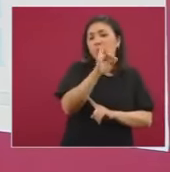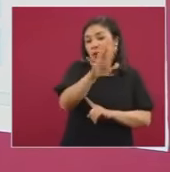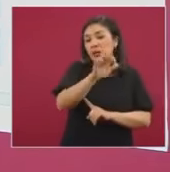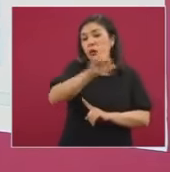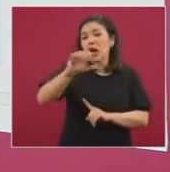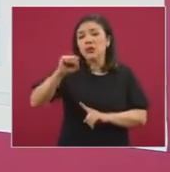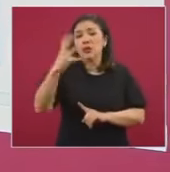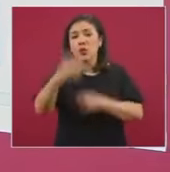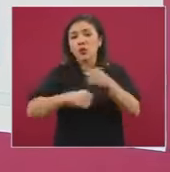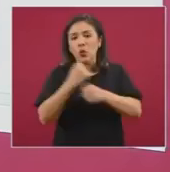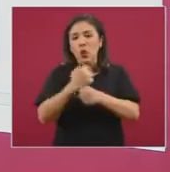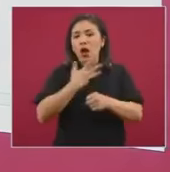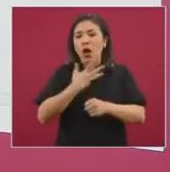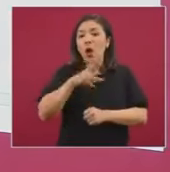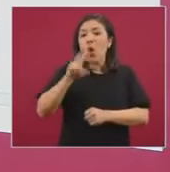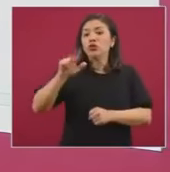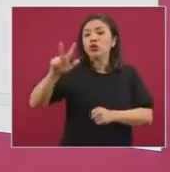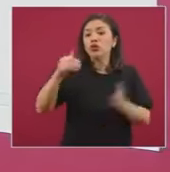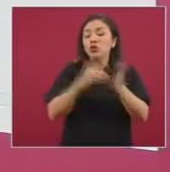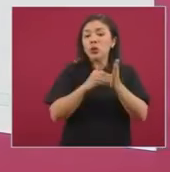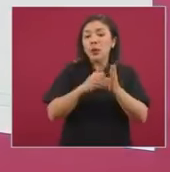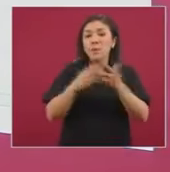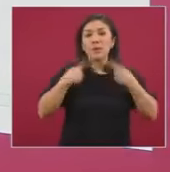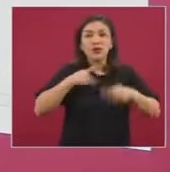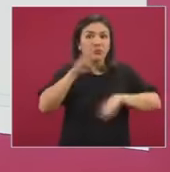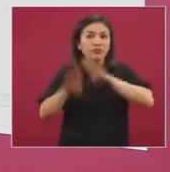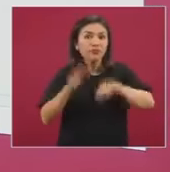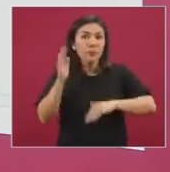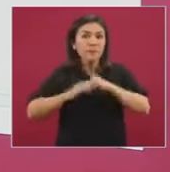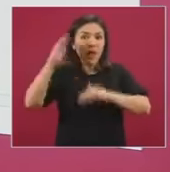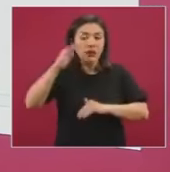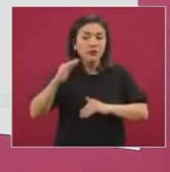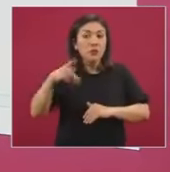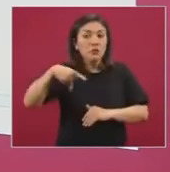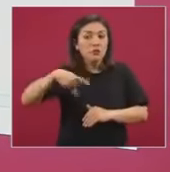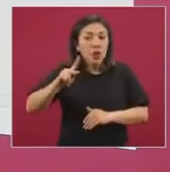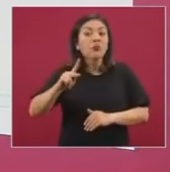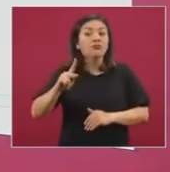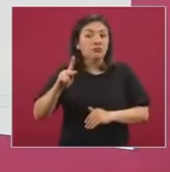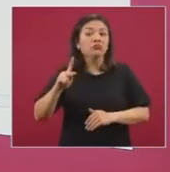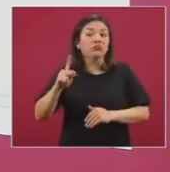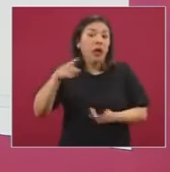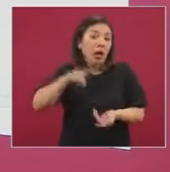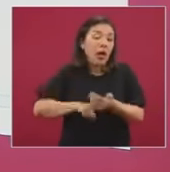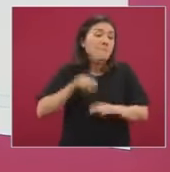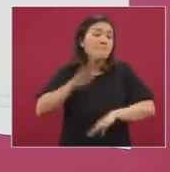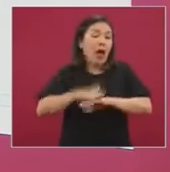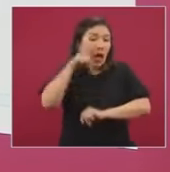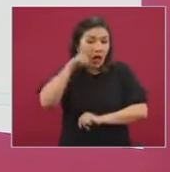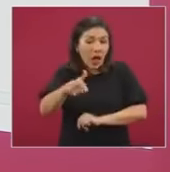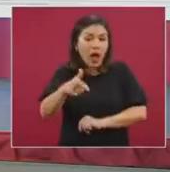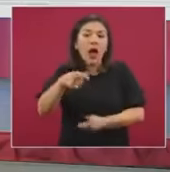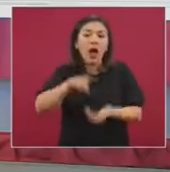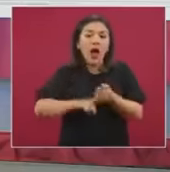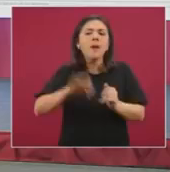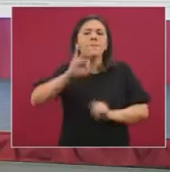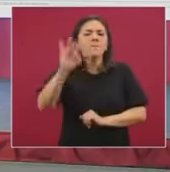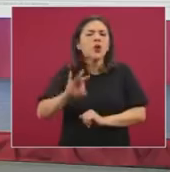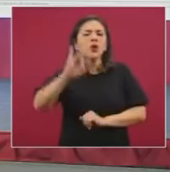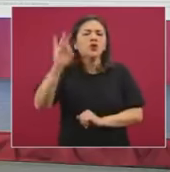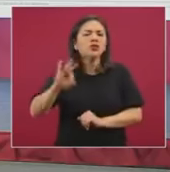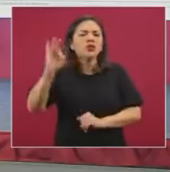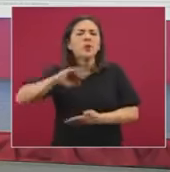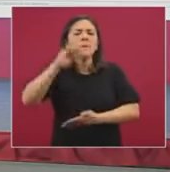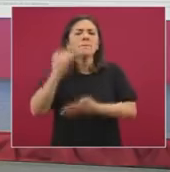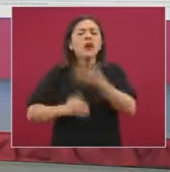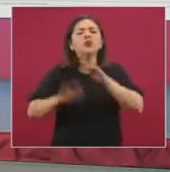años, 88.000 de estas defunciones de exceso, realmente hay un número absoluto mayor, pero reflejan un porcentaje menor, porque obviamente